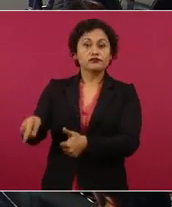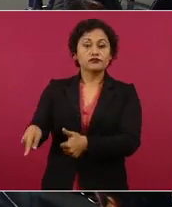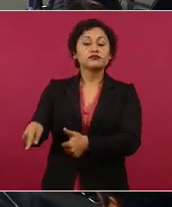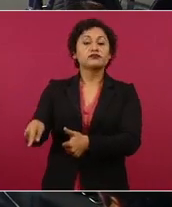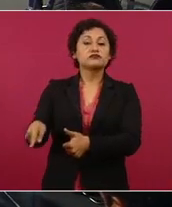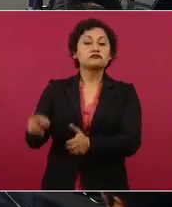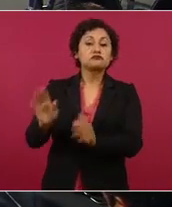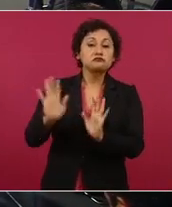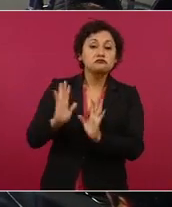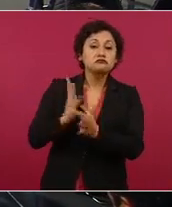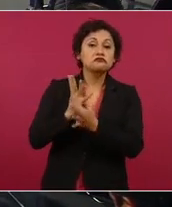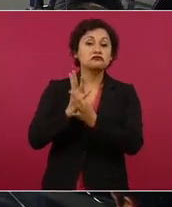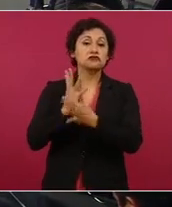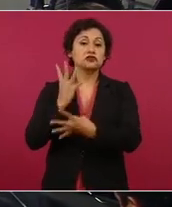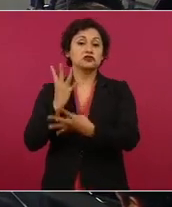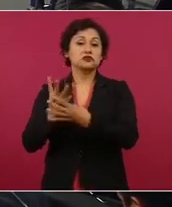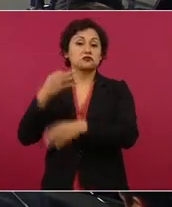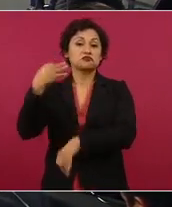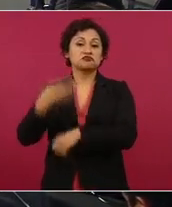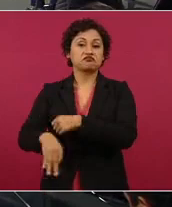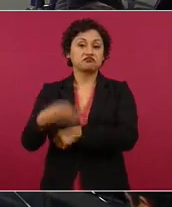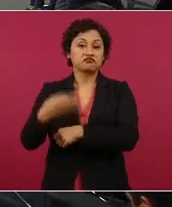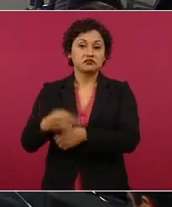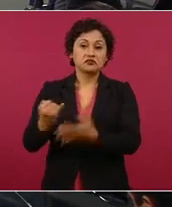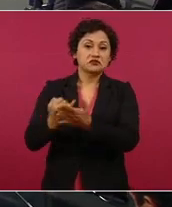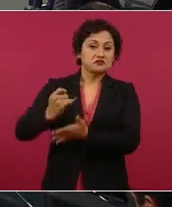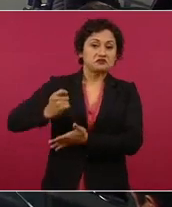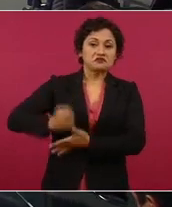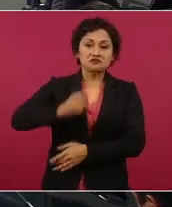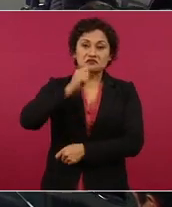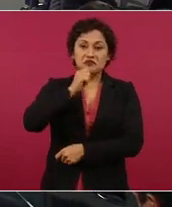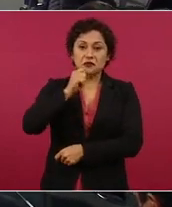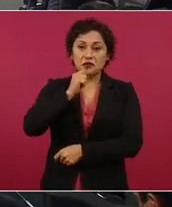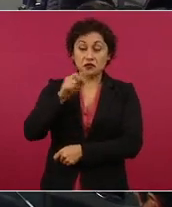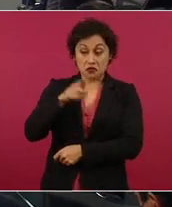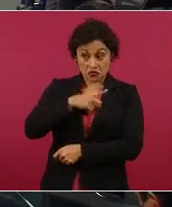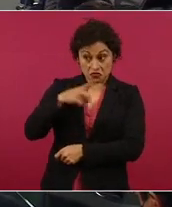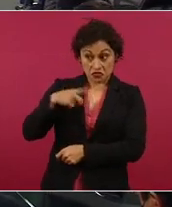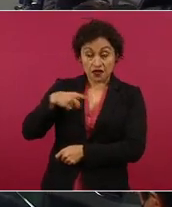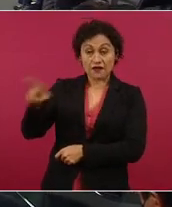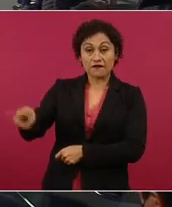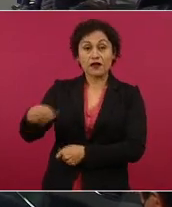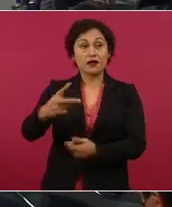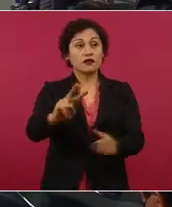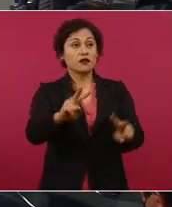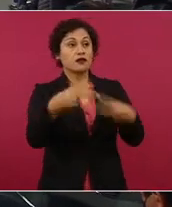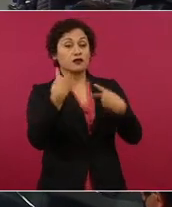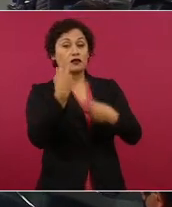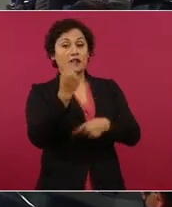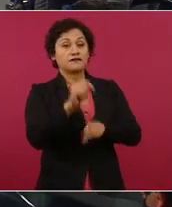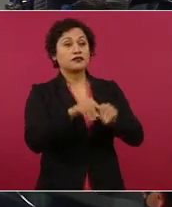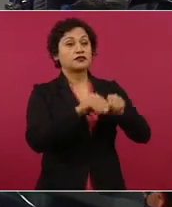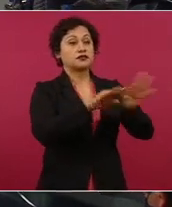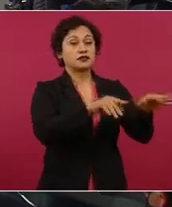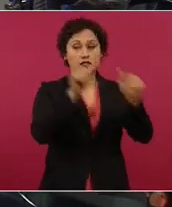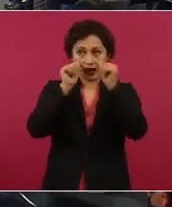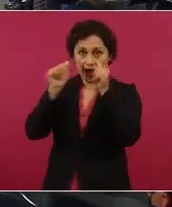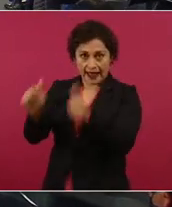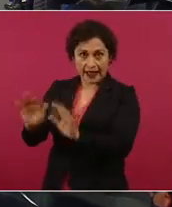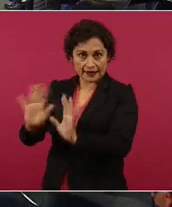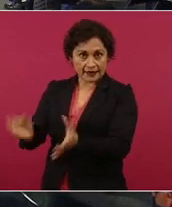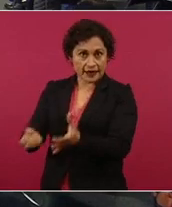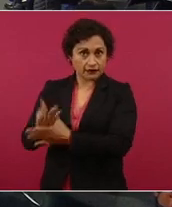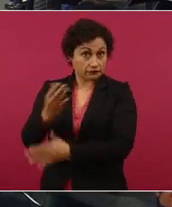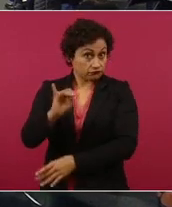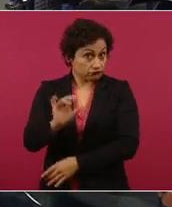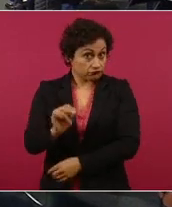preventiva sin sentencia? ¿Tiene que haber algún documental para que puedan prestar atención a ellos? ¿Y cuál es la estrategia que